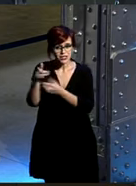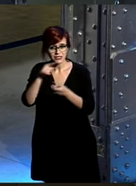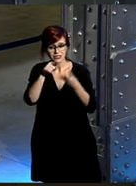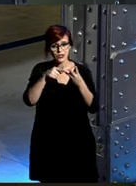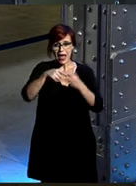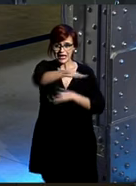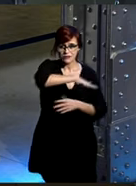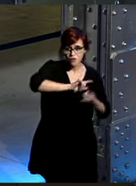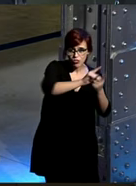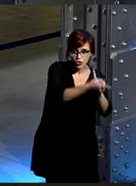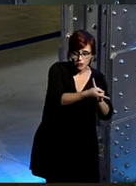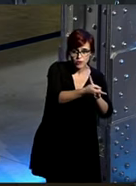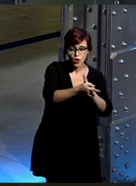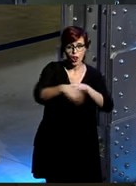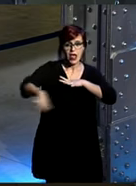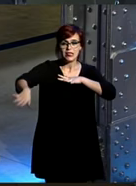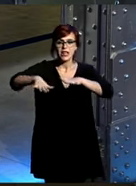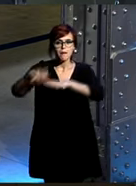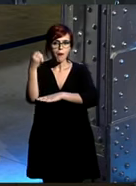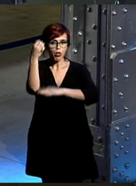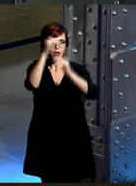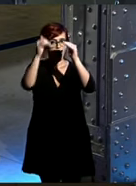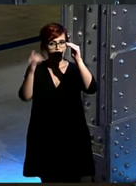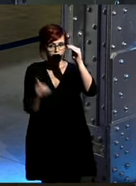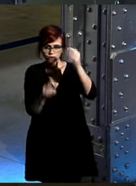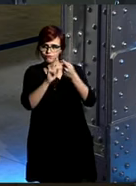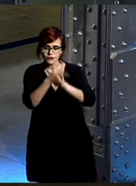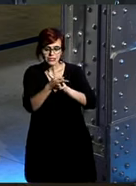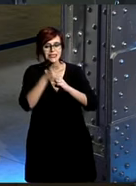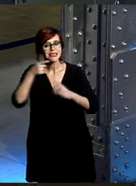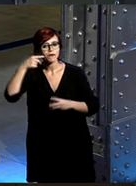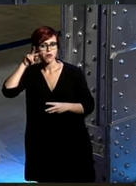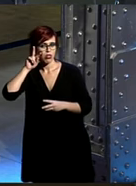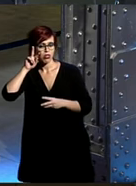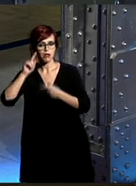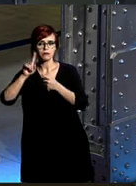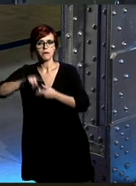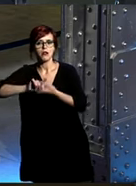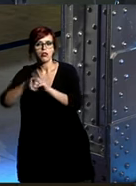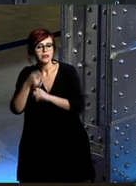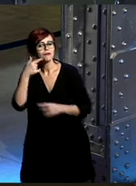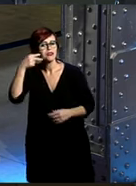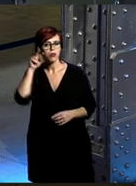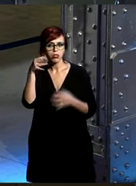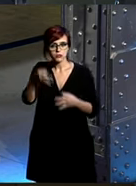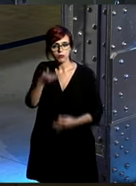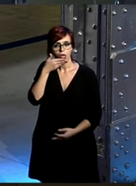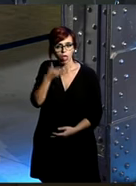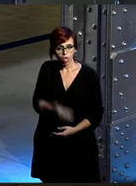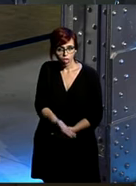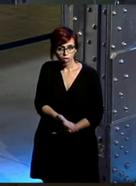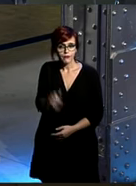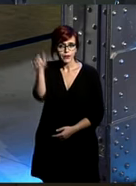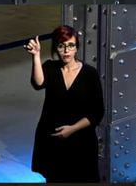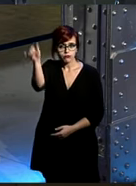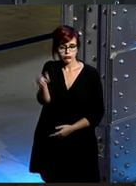del espacio, el cambio de las dinámicas de poder y el cambio de la experiencia, de una experiencia de aburrimiento y narcótica, que suele ser lo que